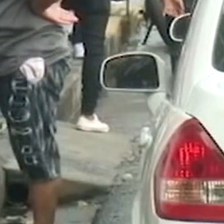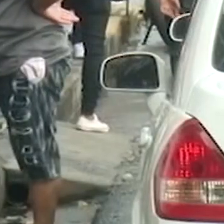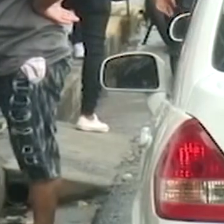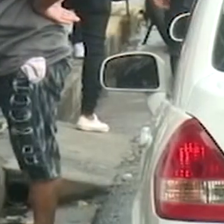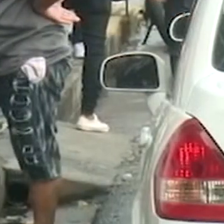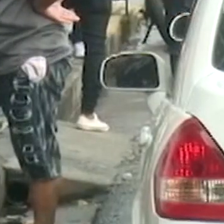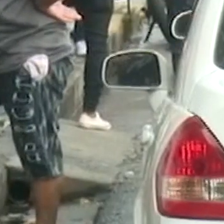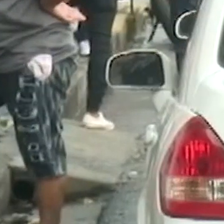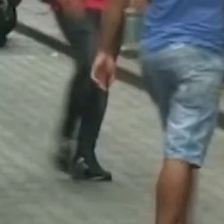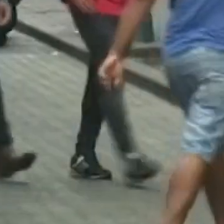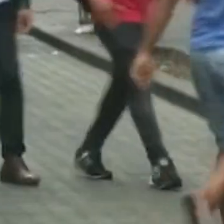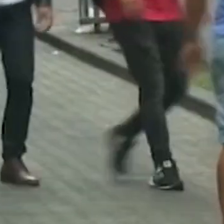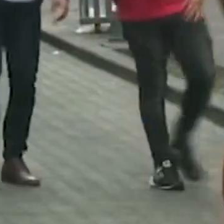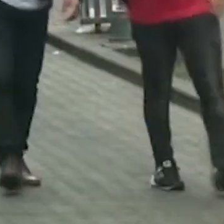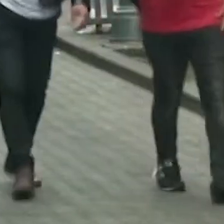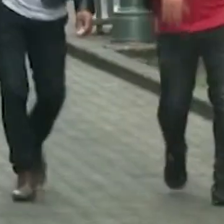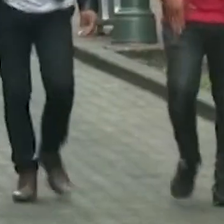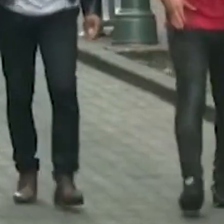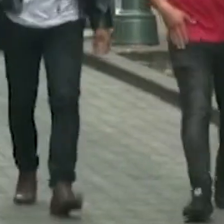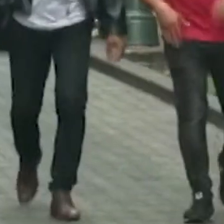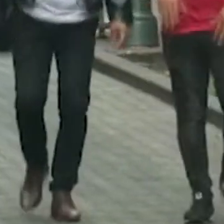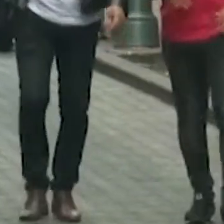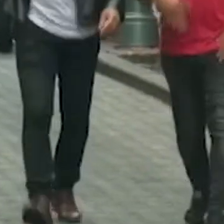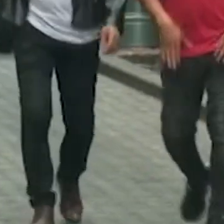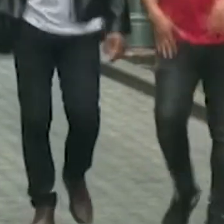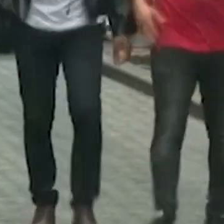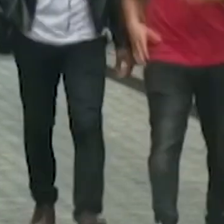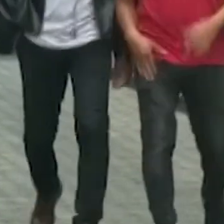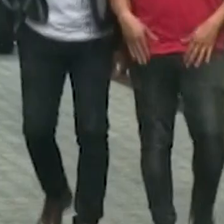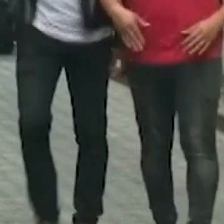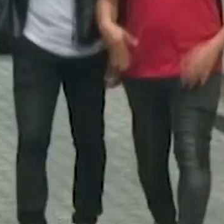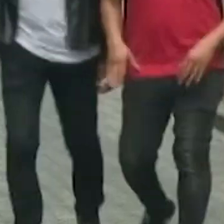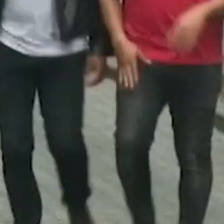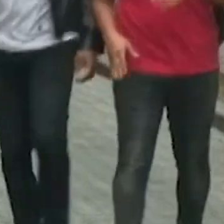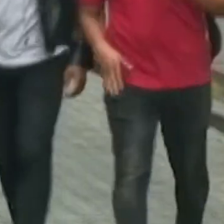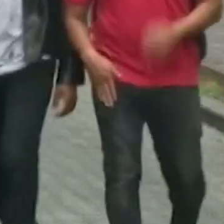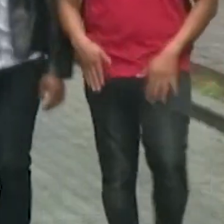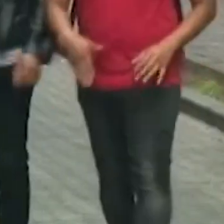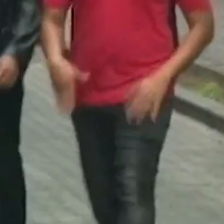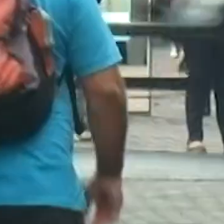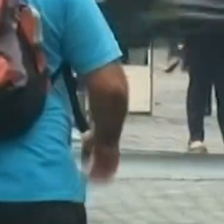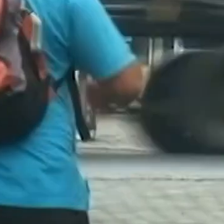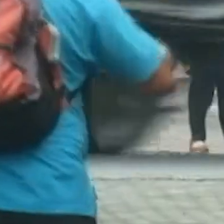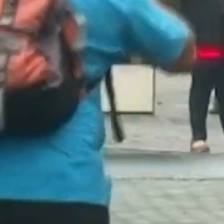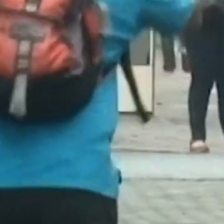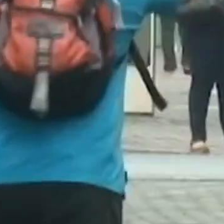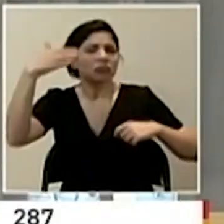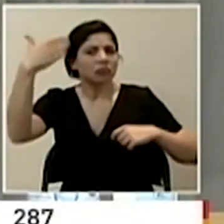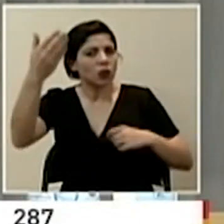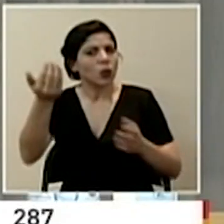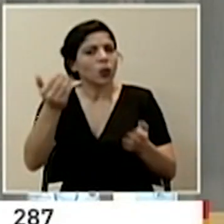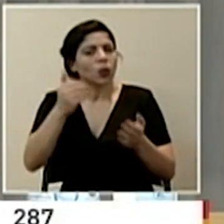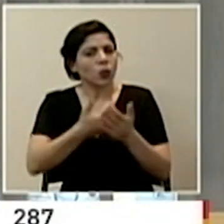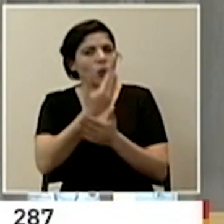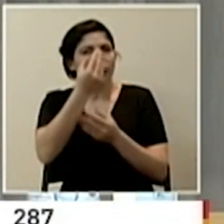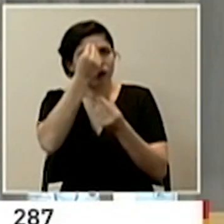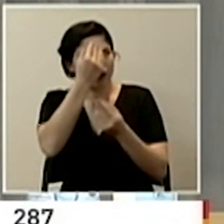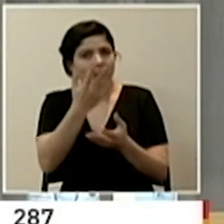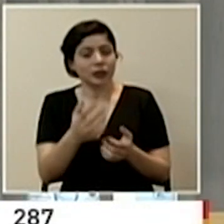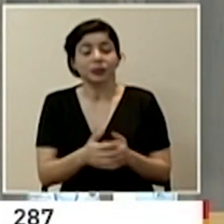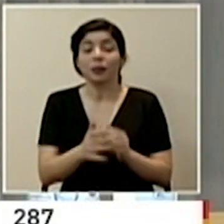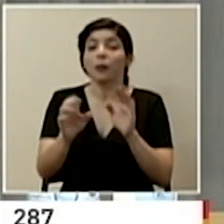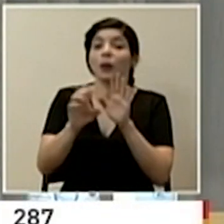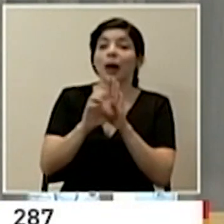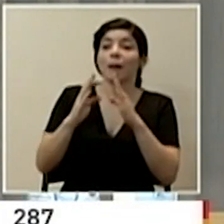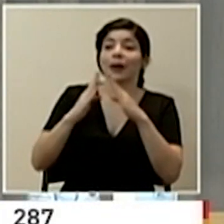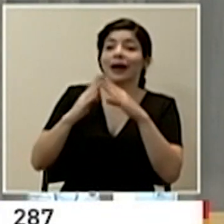locales comerciales se mantienen tal y como se anunció tras pasar Semana Santa. Ejemplo, los bares y las discotecas cerrados. Por ejemplo,